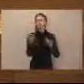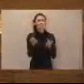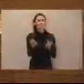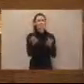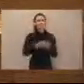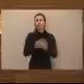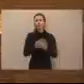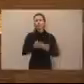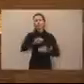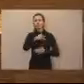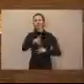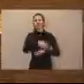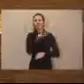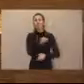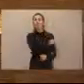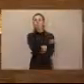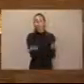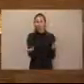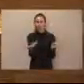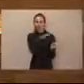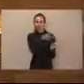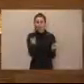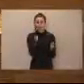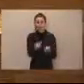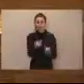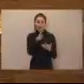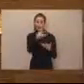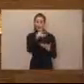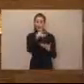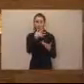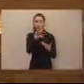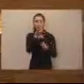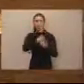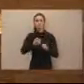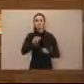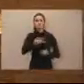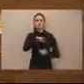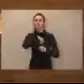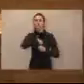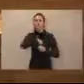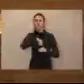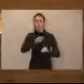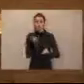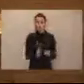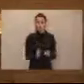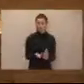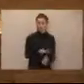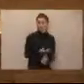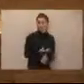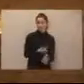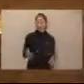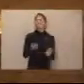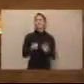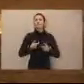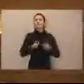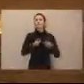19 millones de euros que en este momento se adeudan a los empleados públicos asturianos por la paga. Hay más, tienen una sección 31